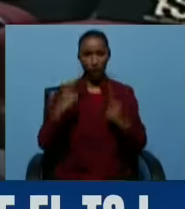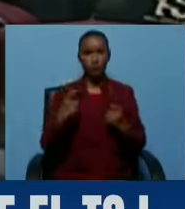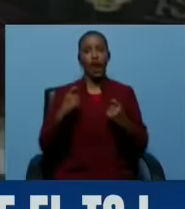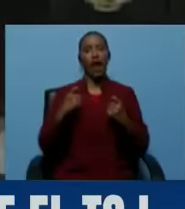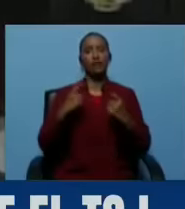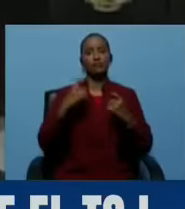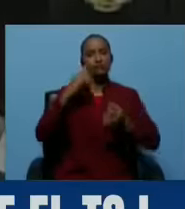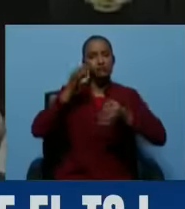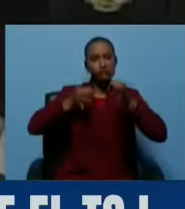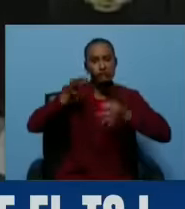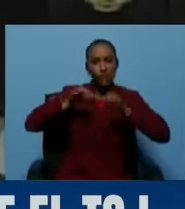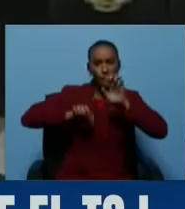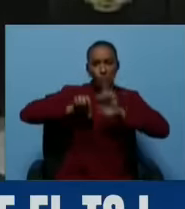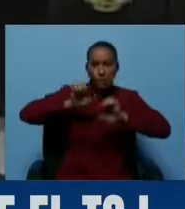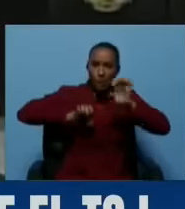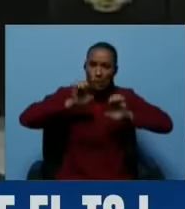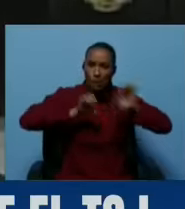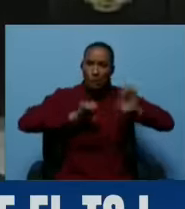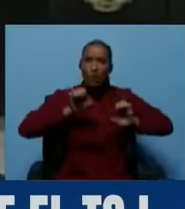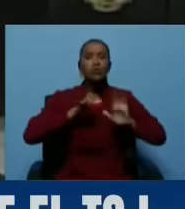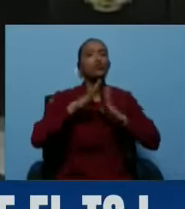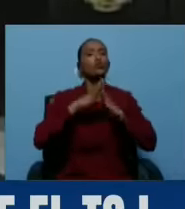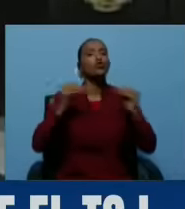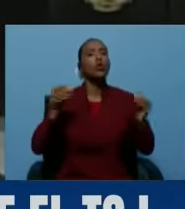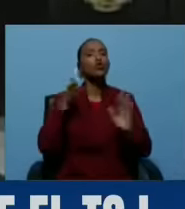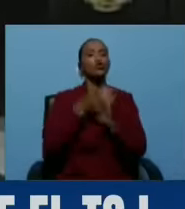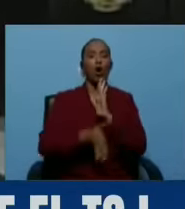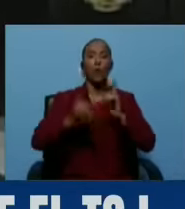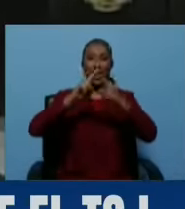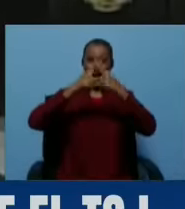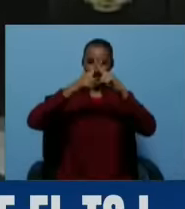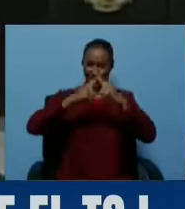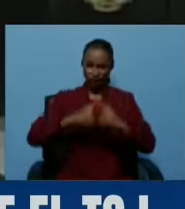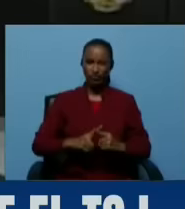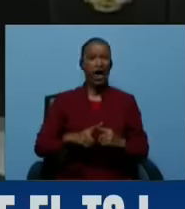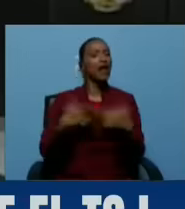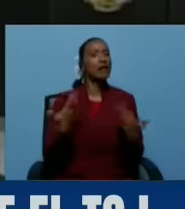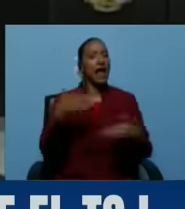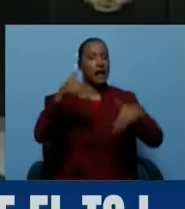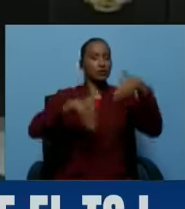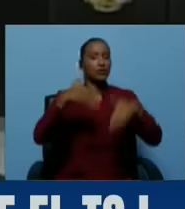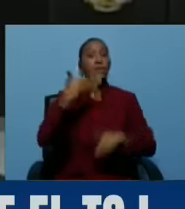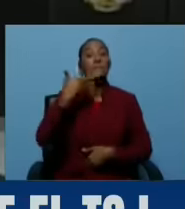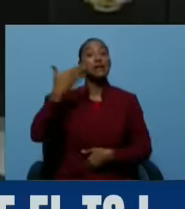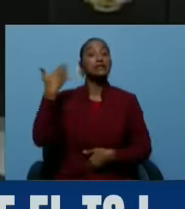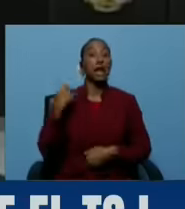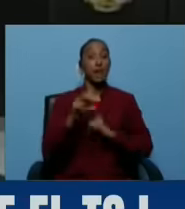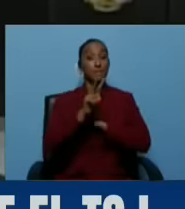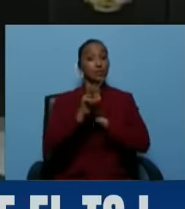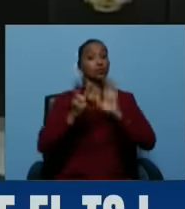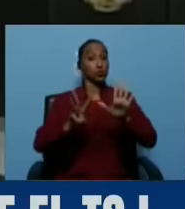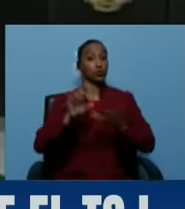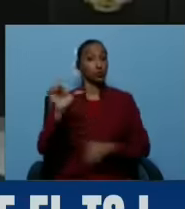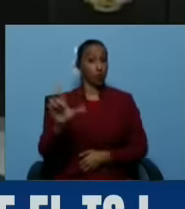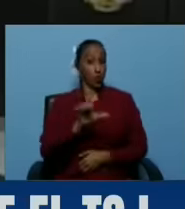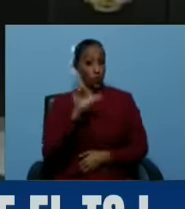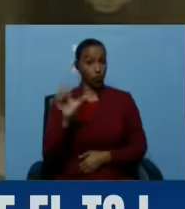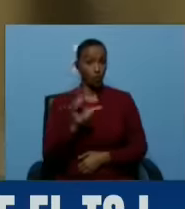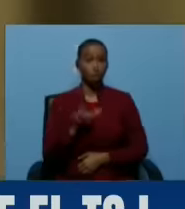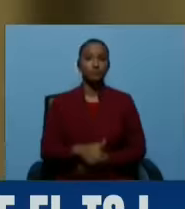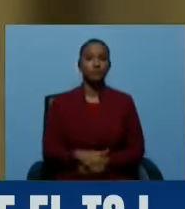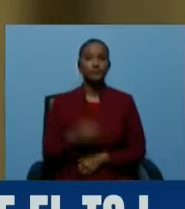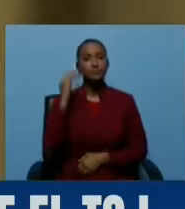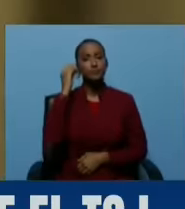para realizar la verificación de los resultados del pasado 28 de julio, una acción judicial que tiene